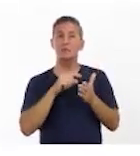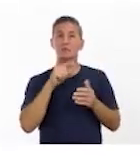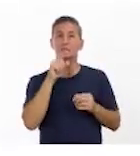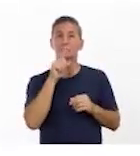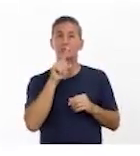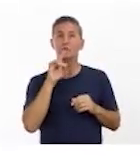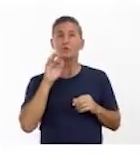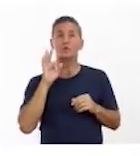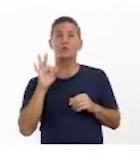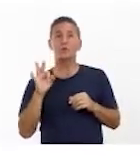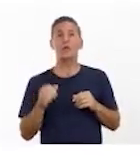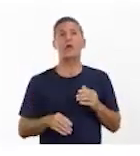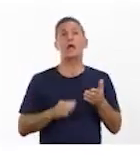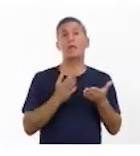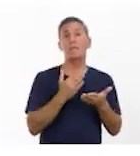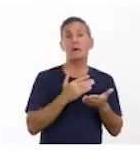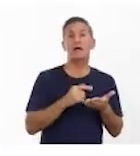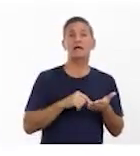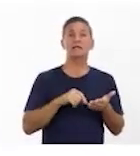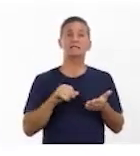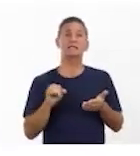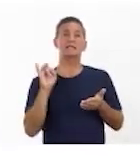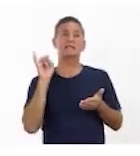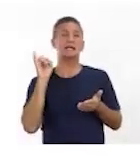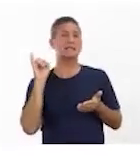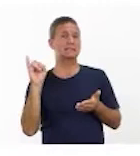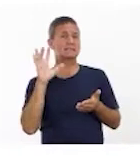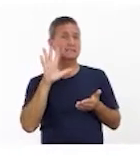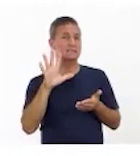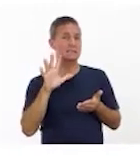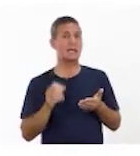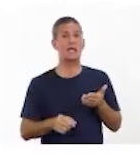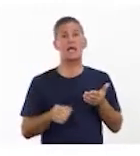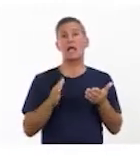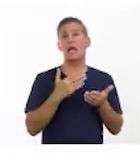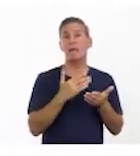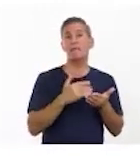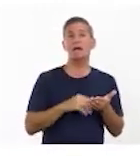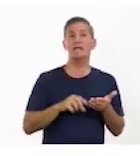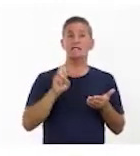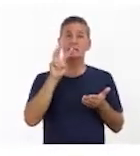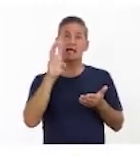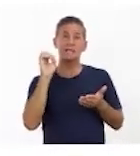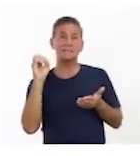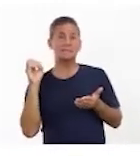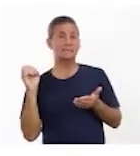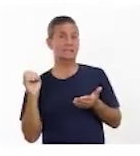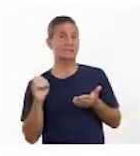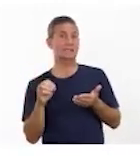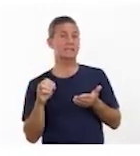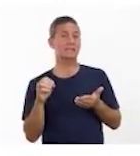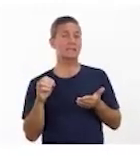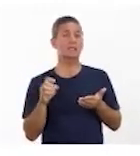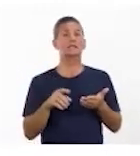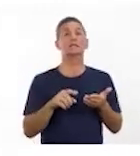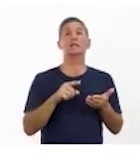3.18, página 65, 2.11, página 30 y